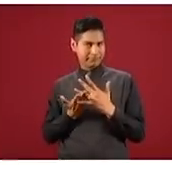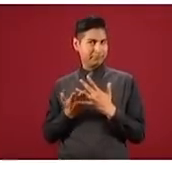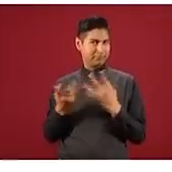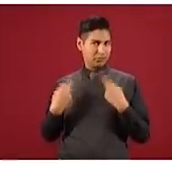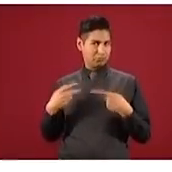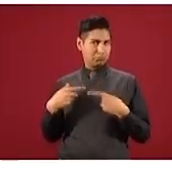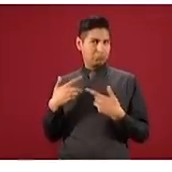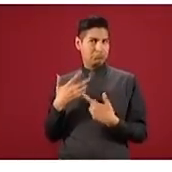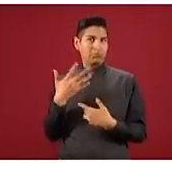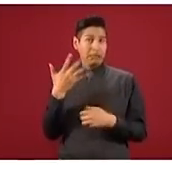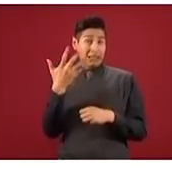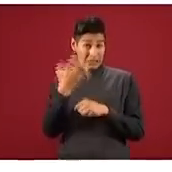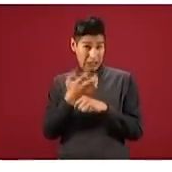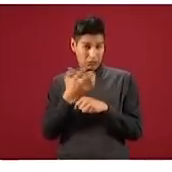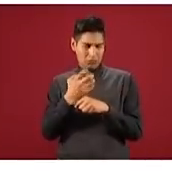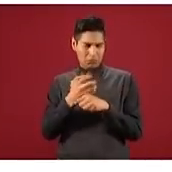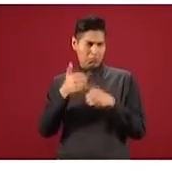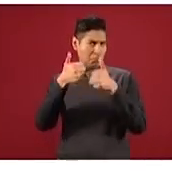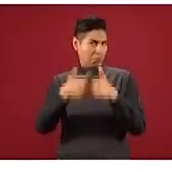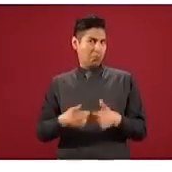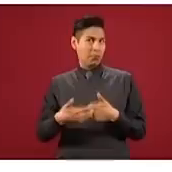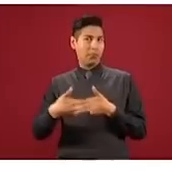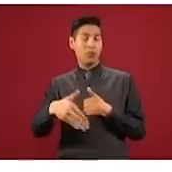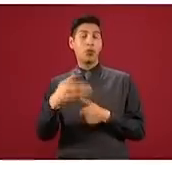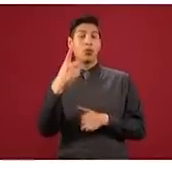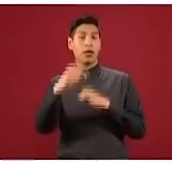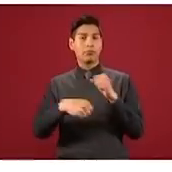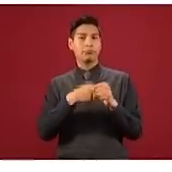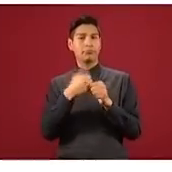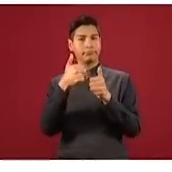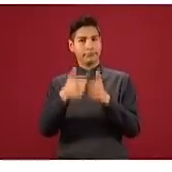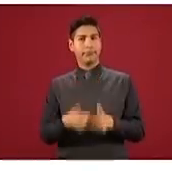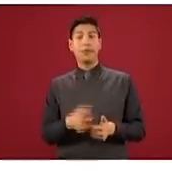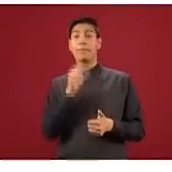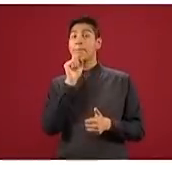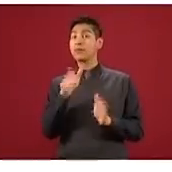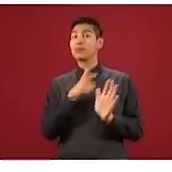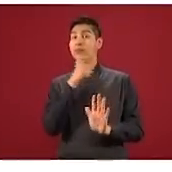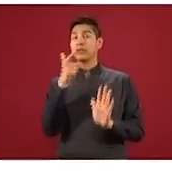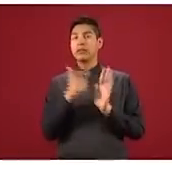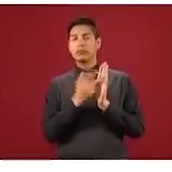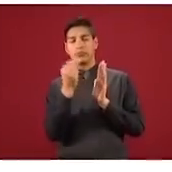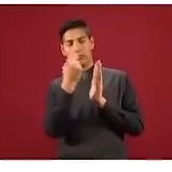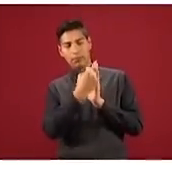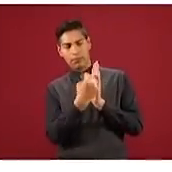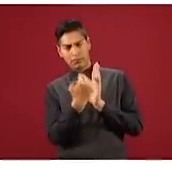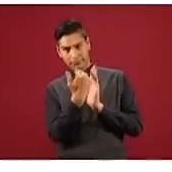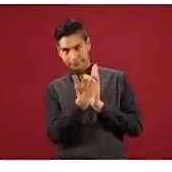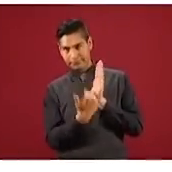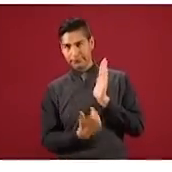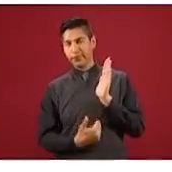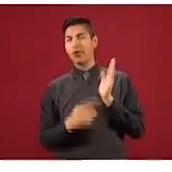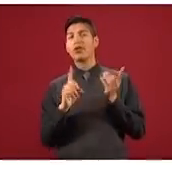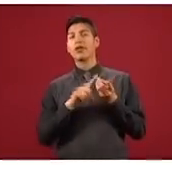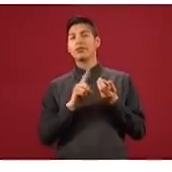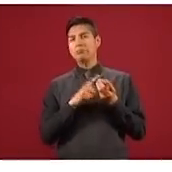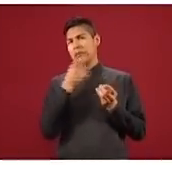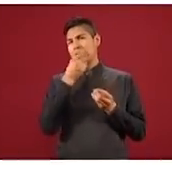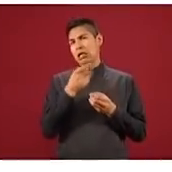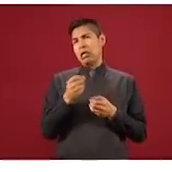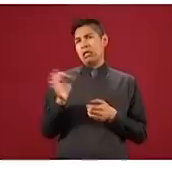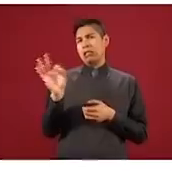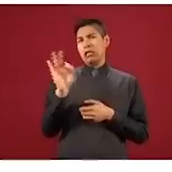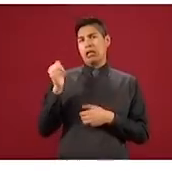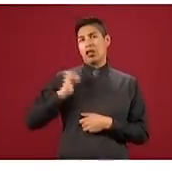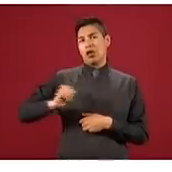regularizada a lo largo de cada año. Los criterios están establecidos y se basan en la antigüedad, la capacidad,